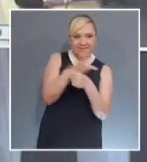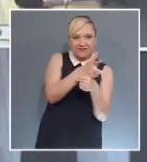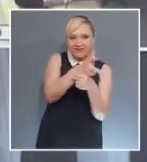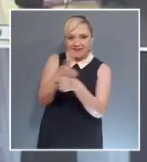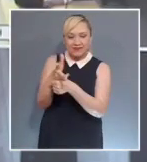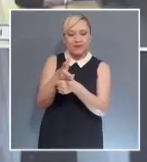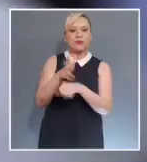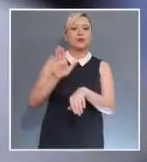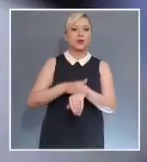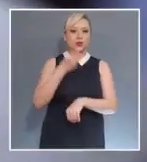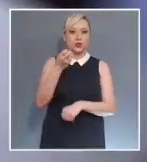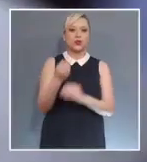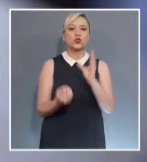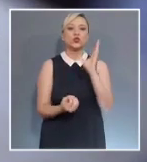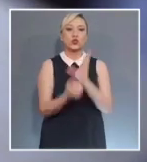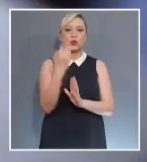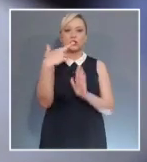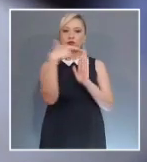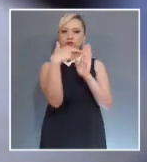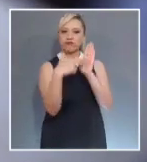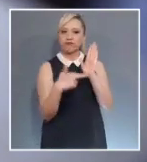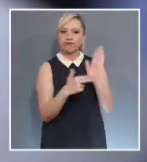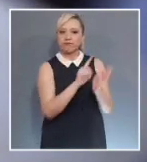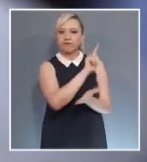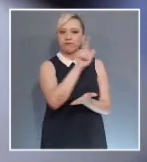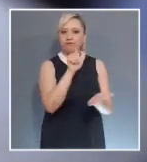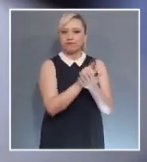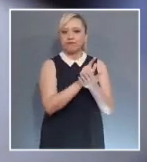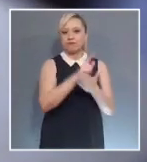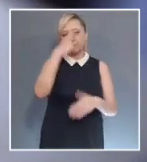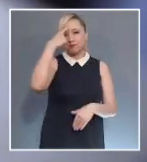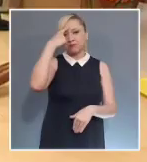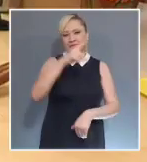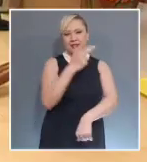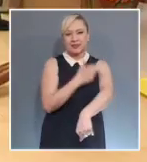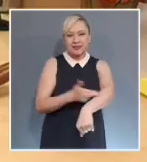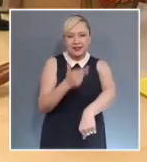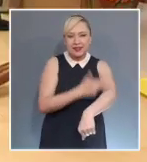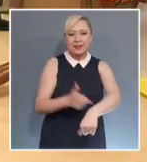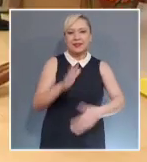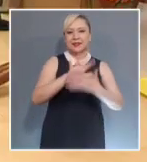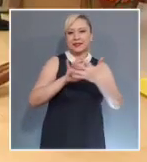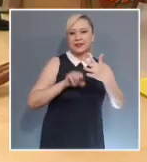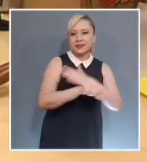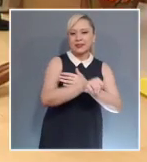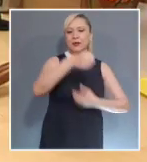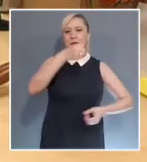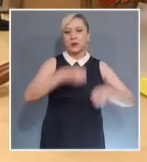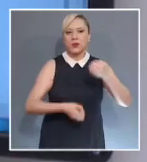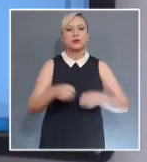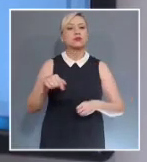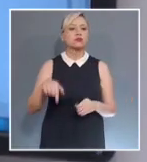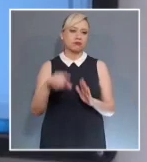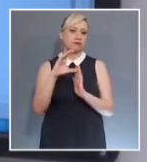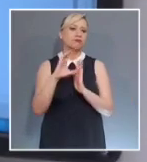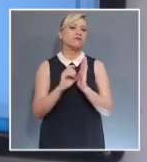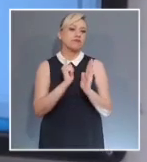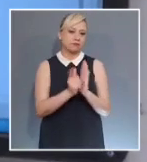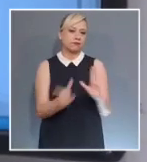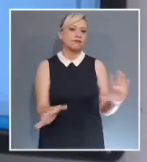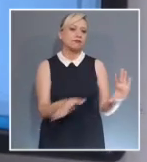código Nacional de Procedimientos Penales es constitucional Asimismo al resolver otro Amparo